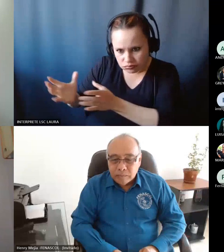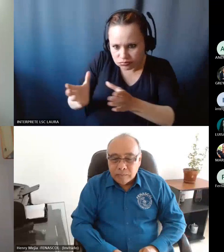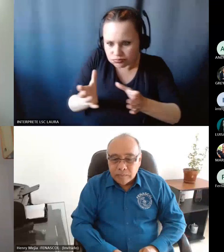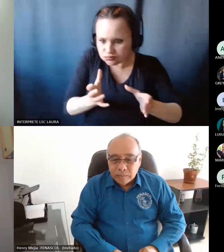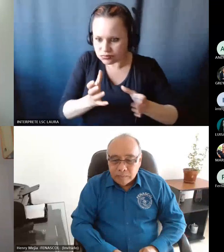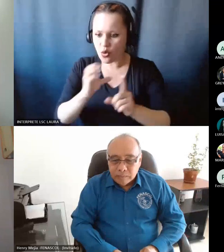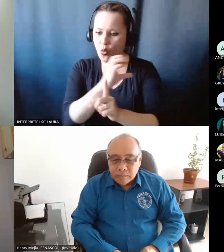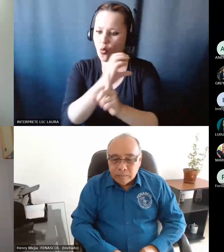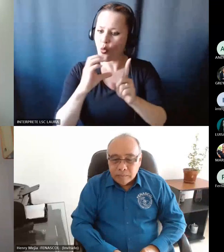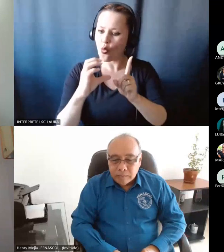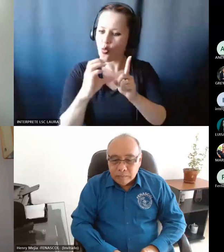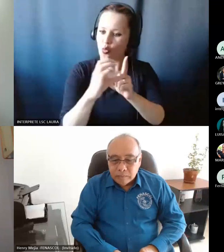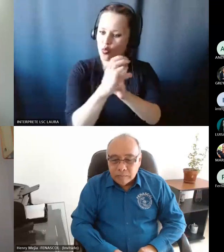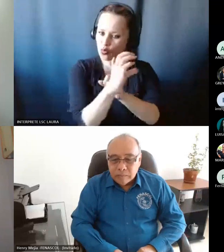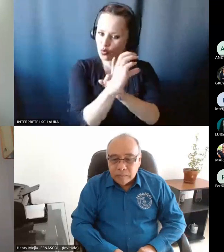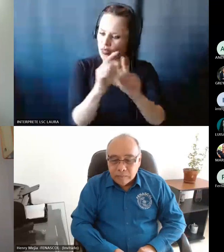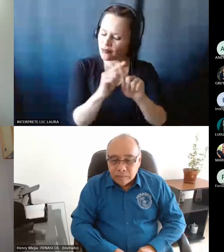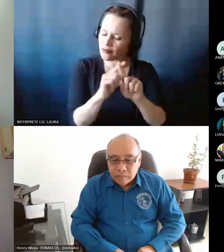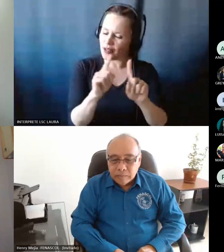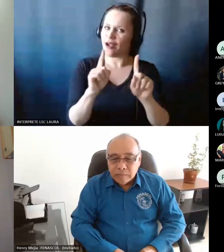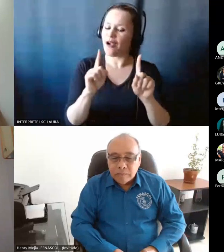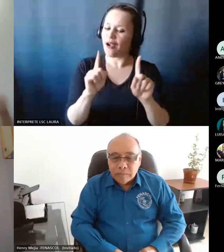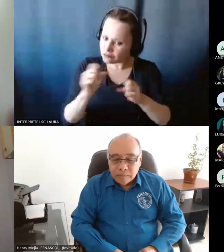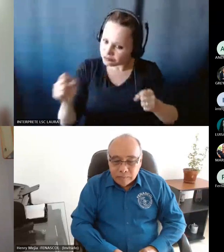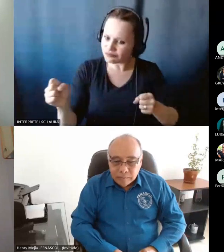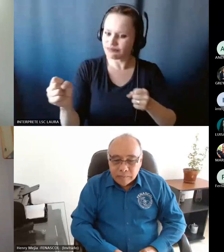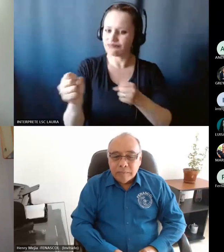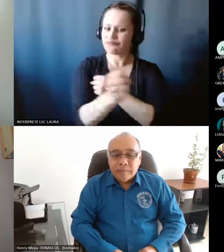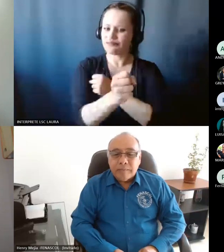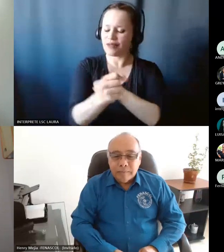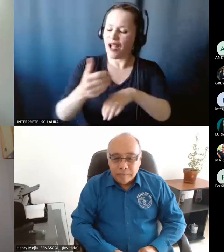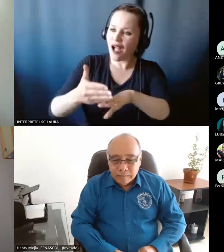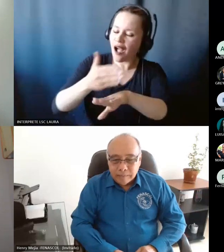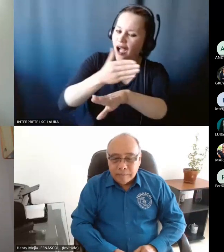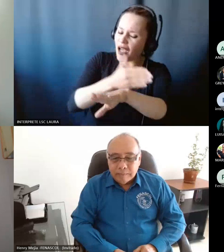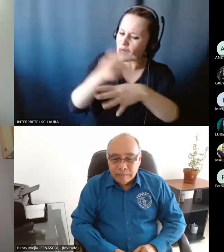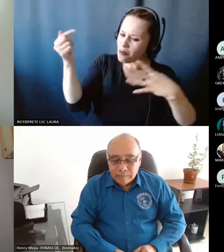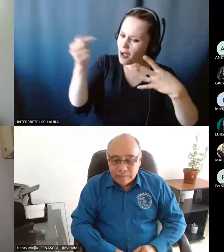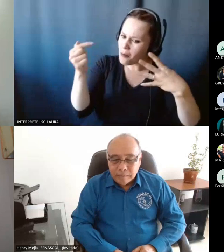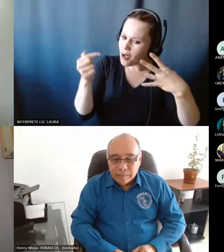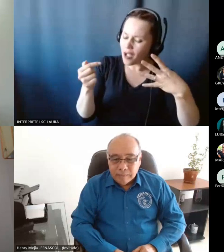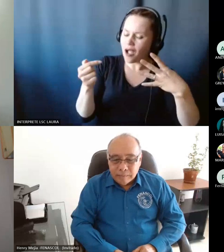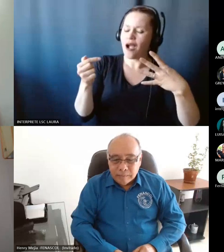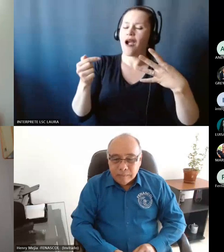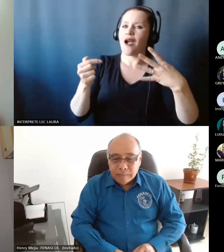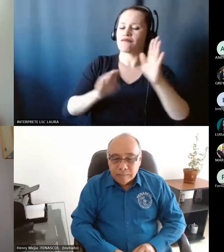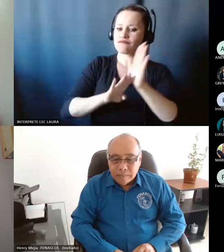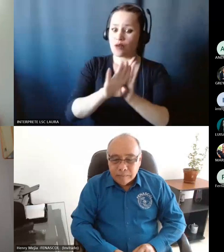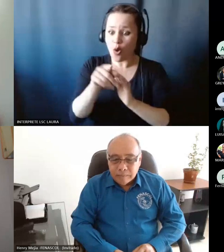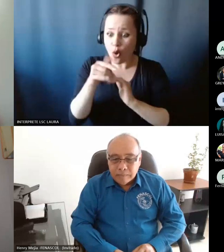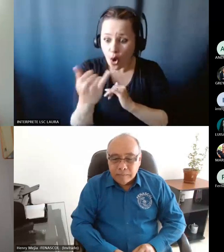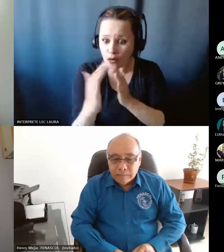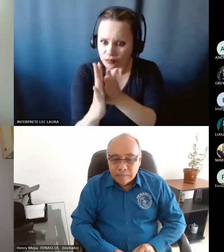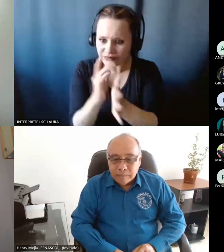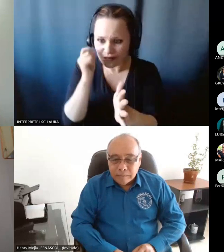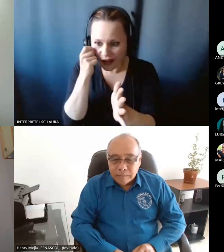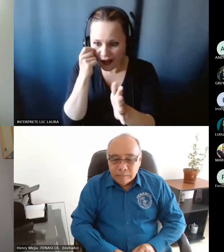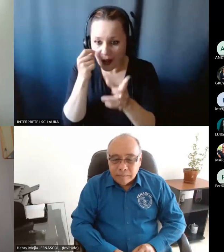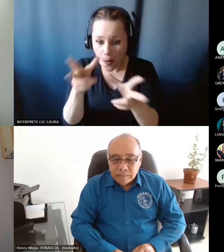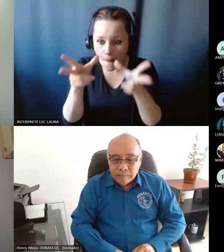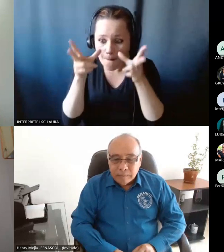respeta habilidades que Respeta los skills que se han desarrollado lo que nos acabas de contar o sea tiene una habilidad visual mucho más